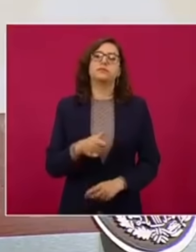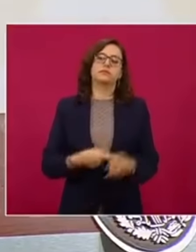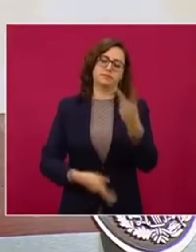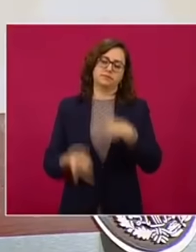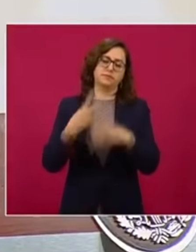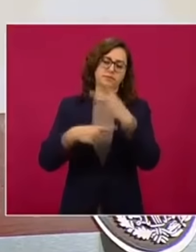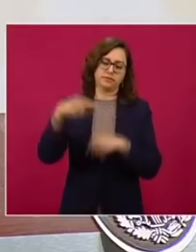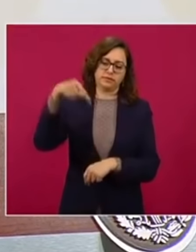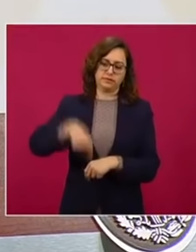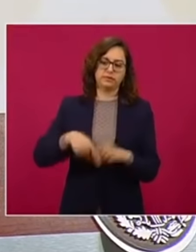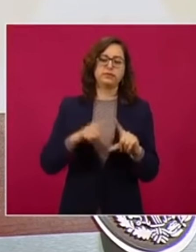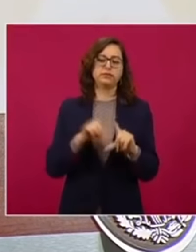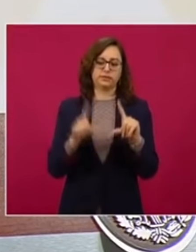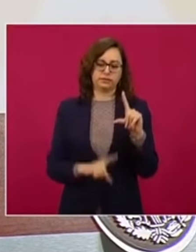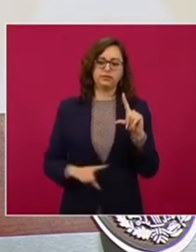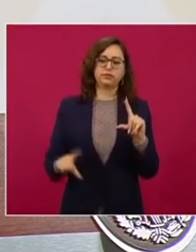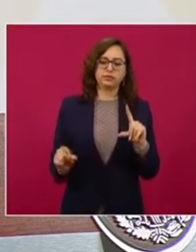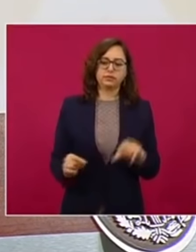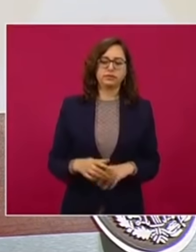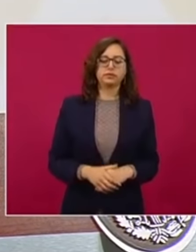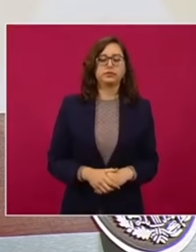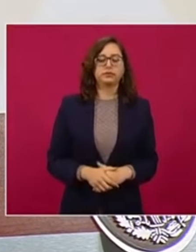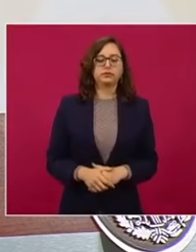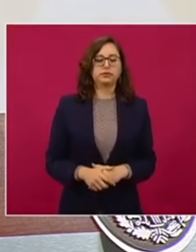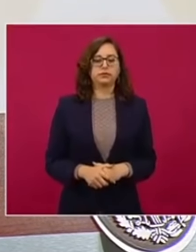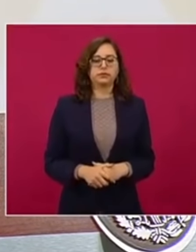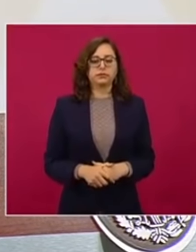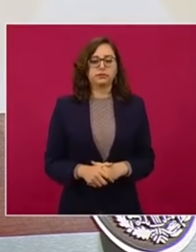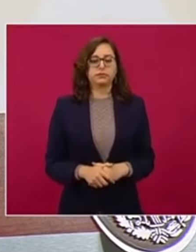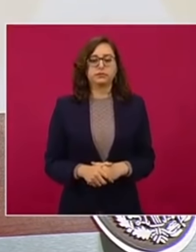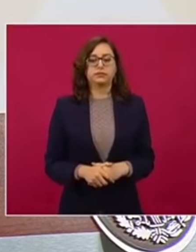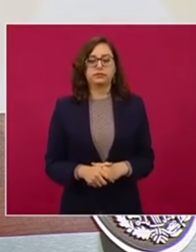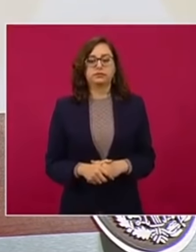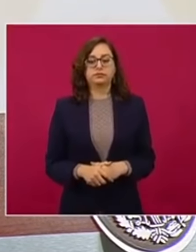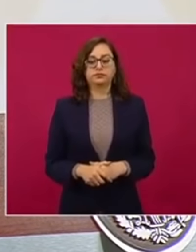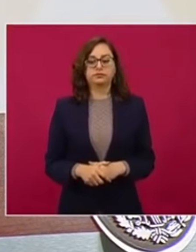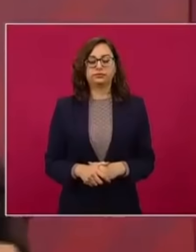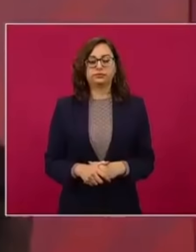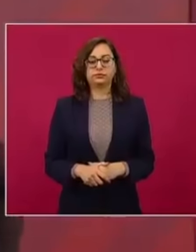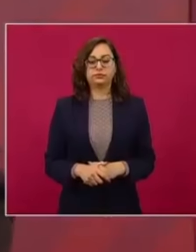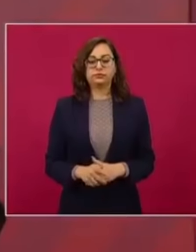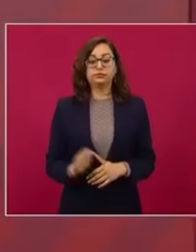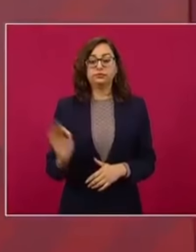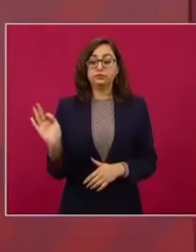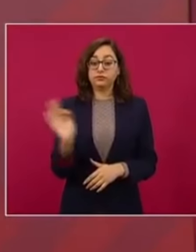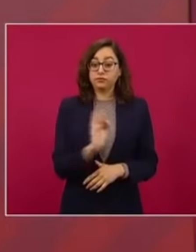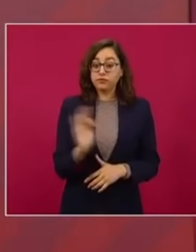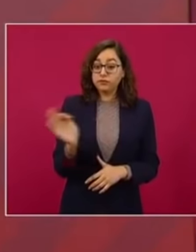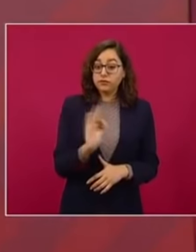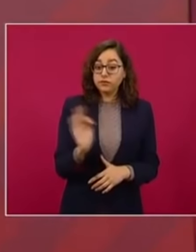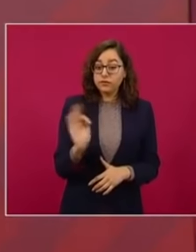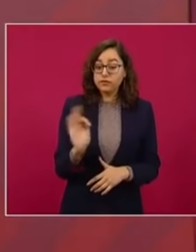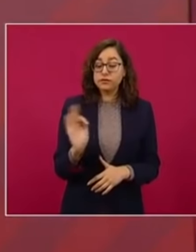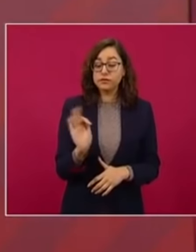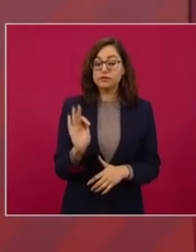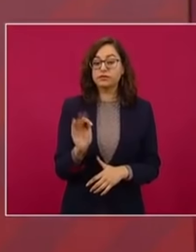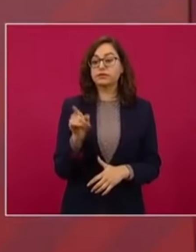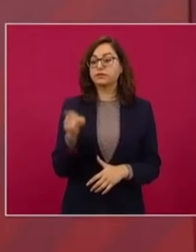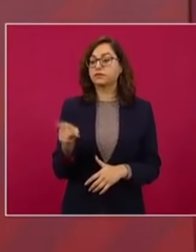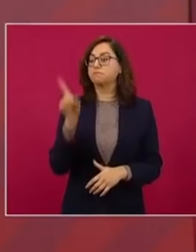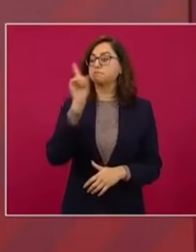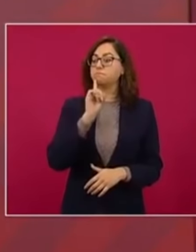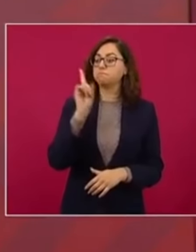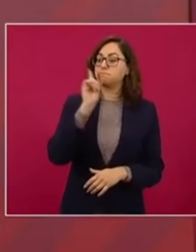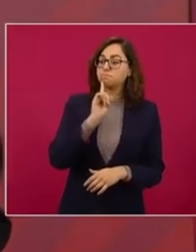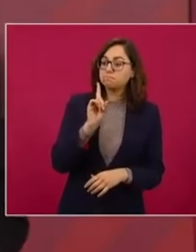probable que si ella viene pues será